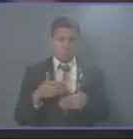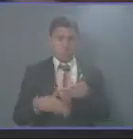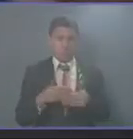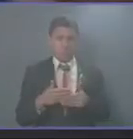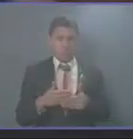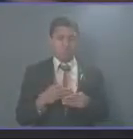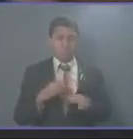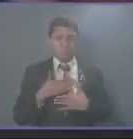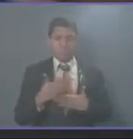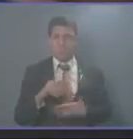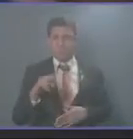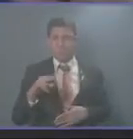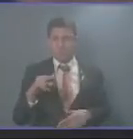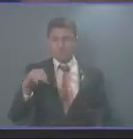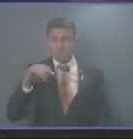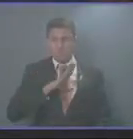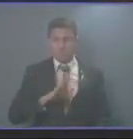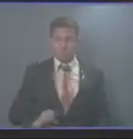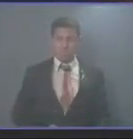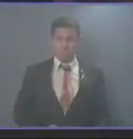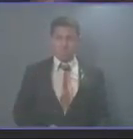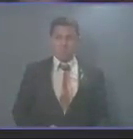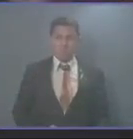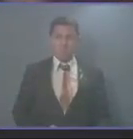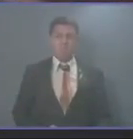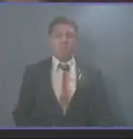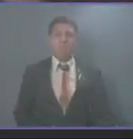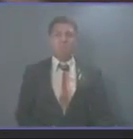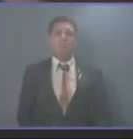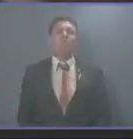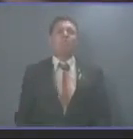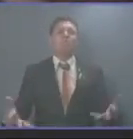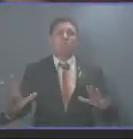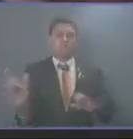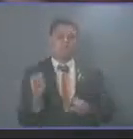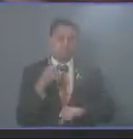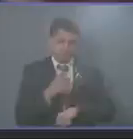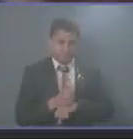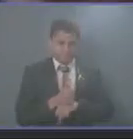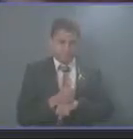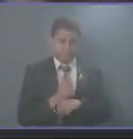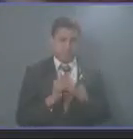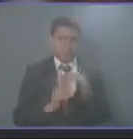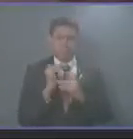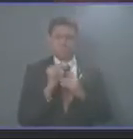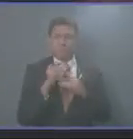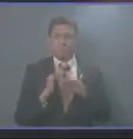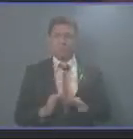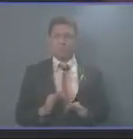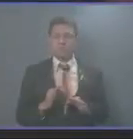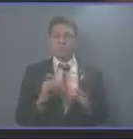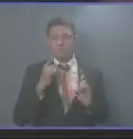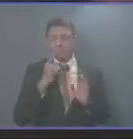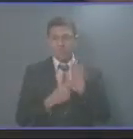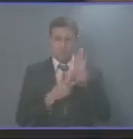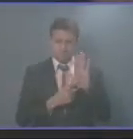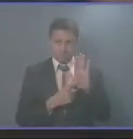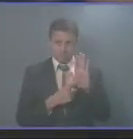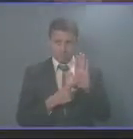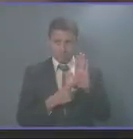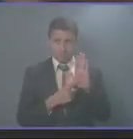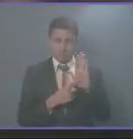de noble amigo o amiga de El Salvador constituye una altísima distinción que podrá